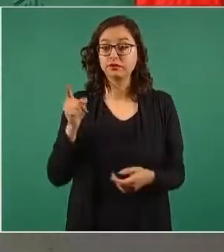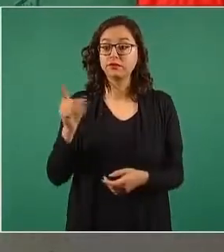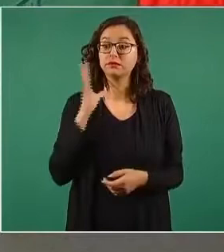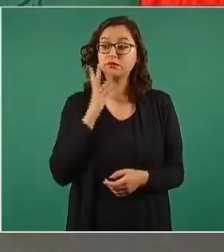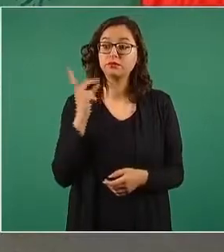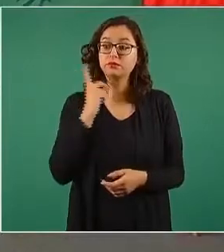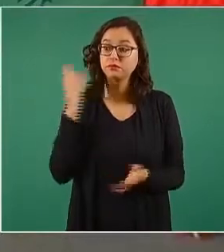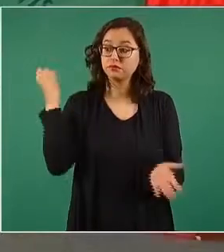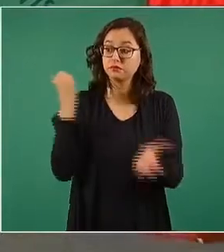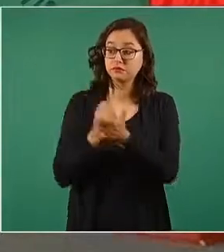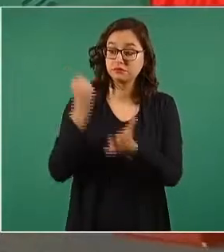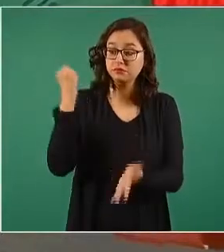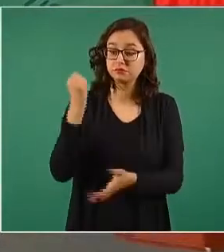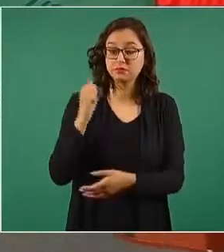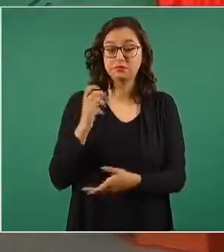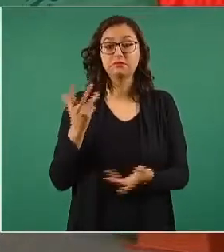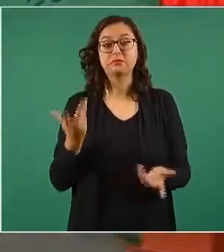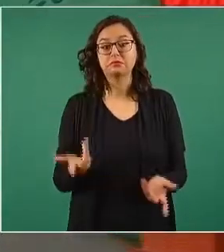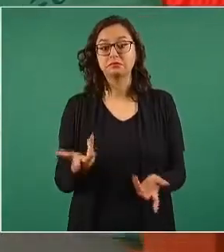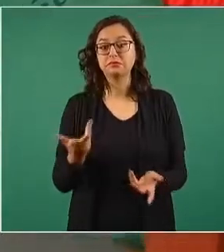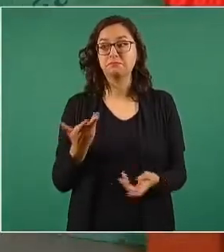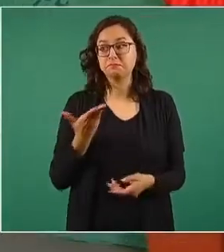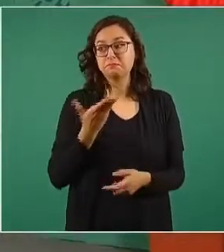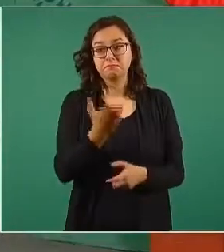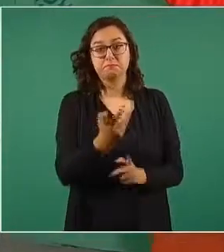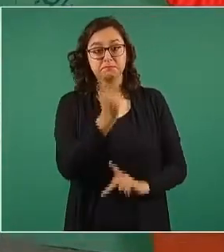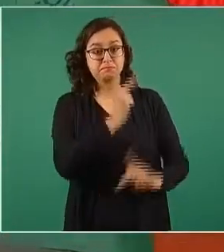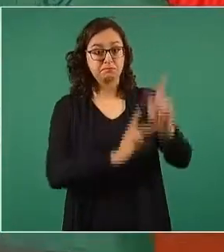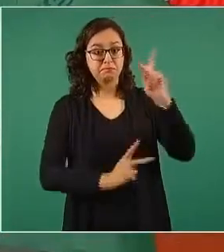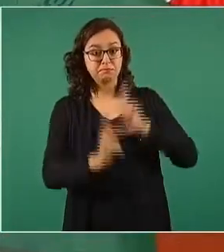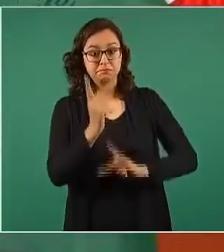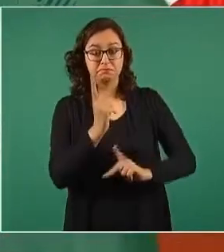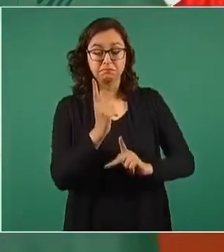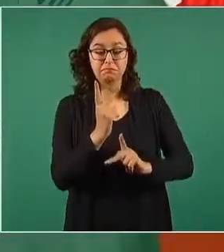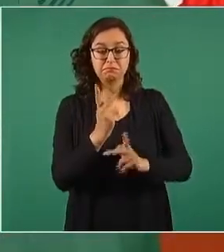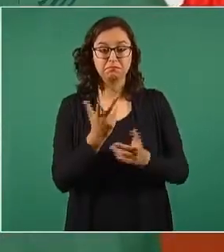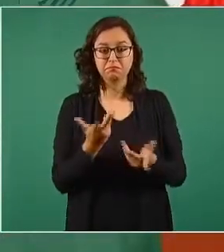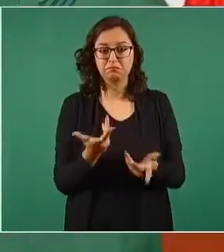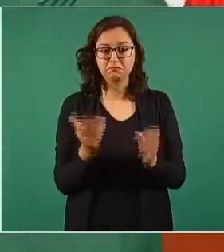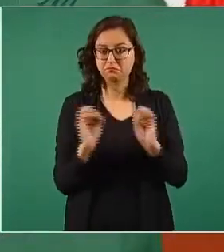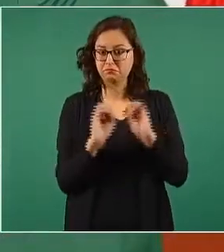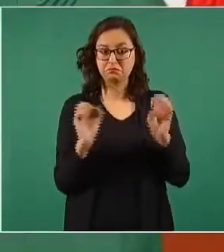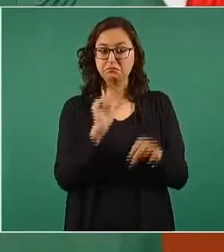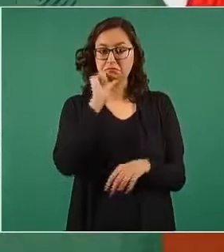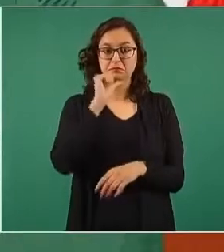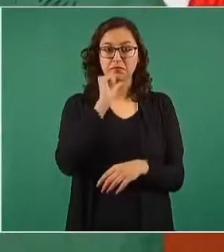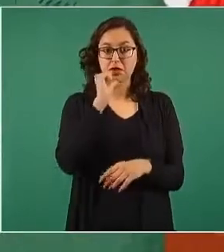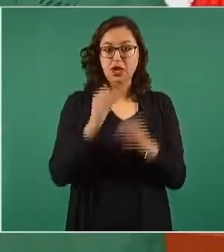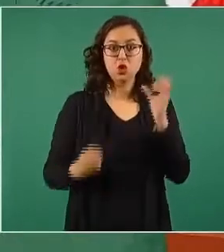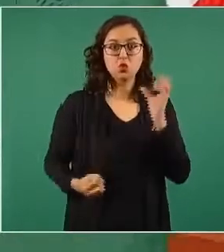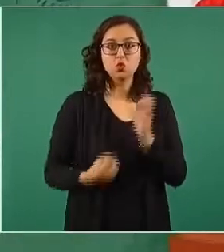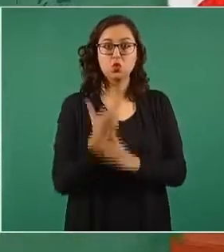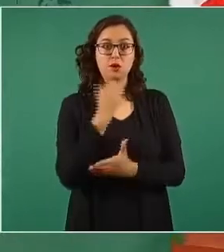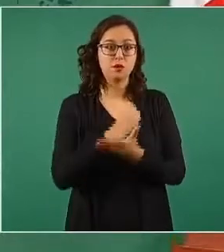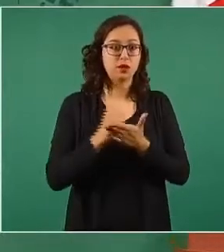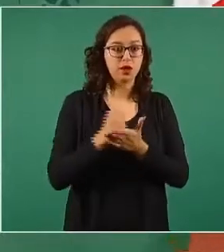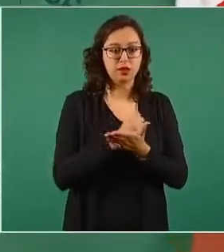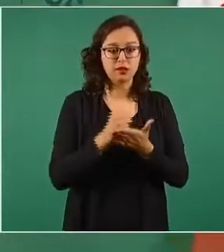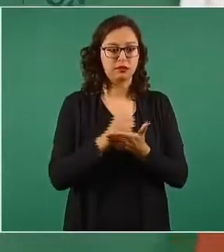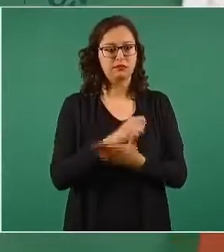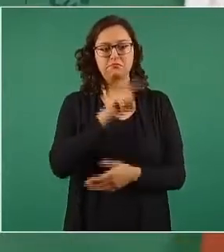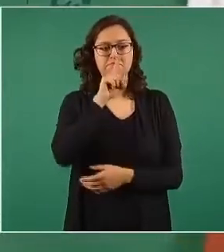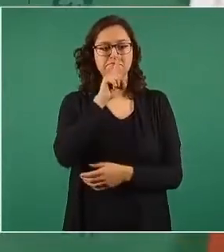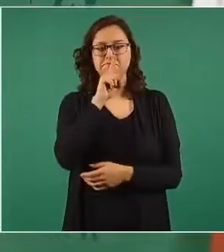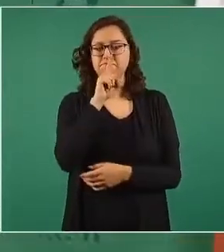Congreso, es decir, no se han solicitado créditos adicionales. Tú